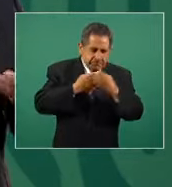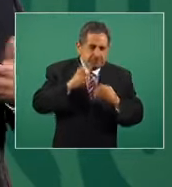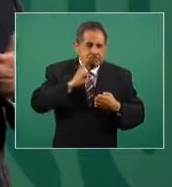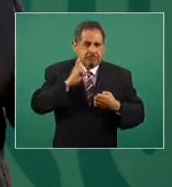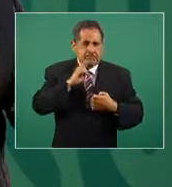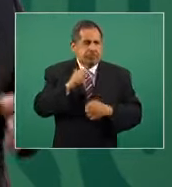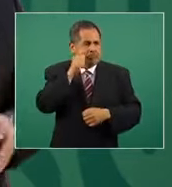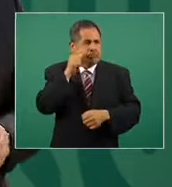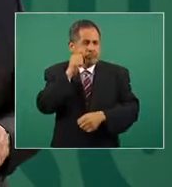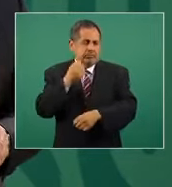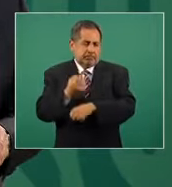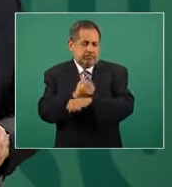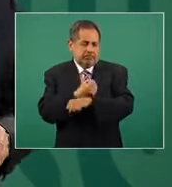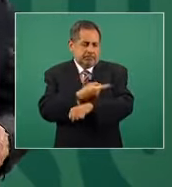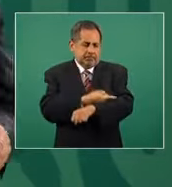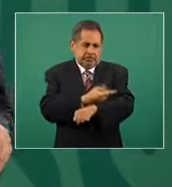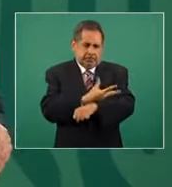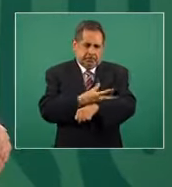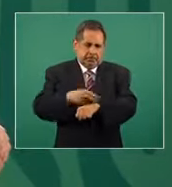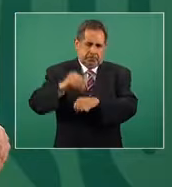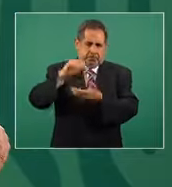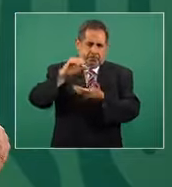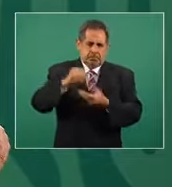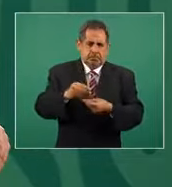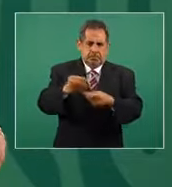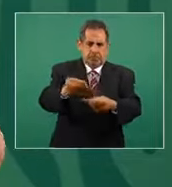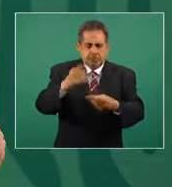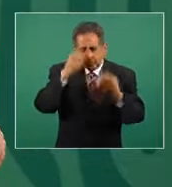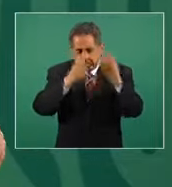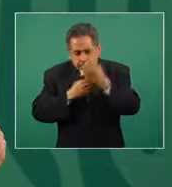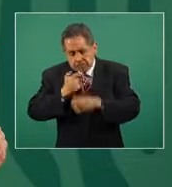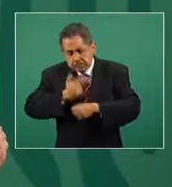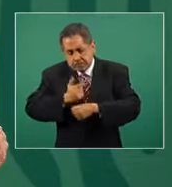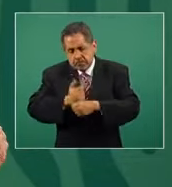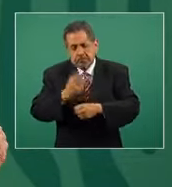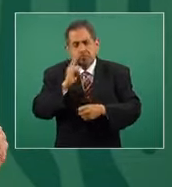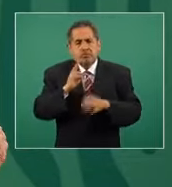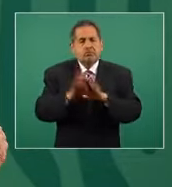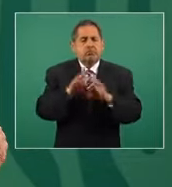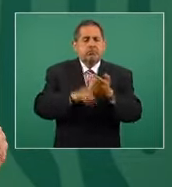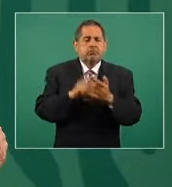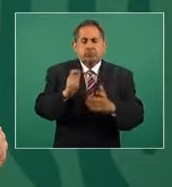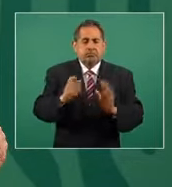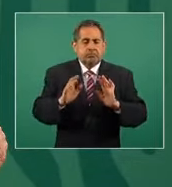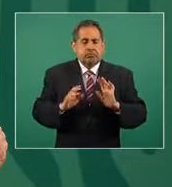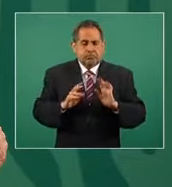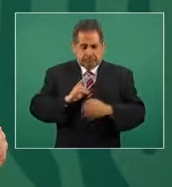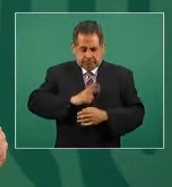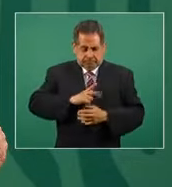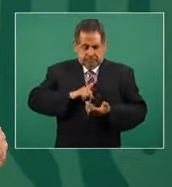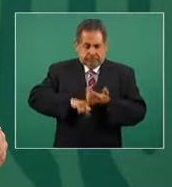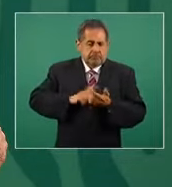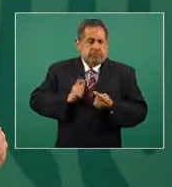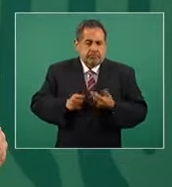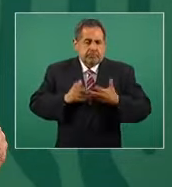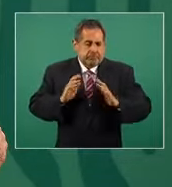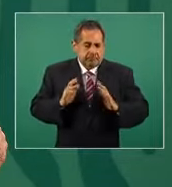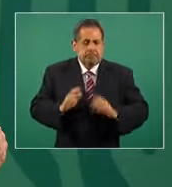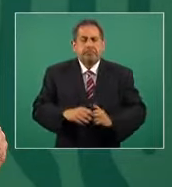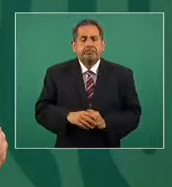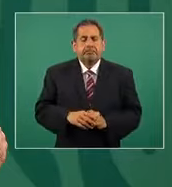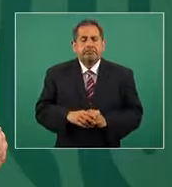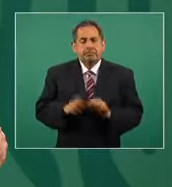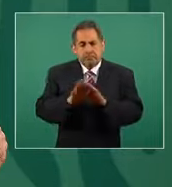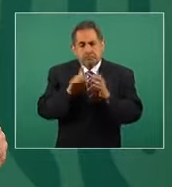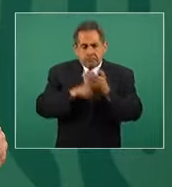Ayer me sacaron sangre, pues, para saber cómo se comporta el virus,